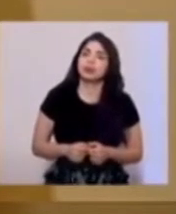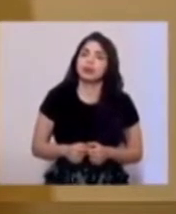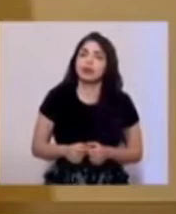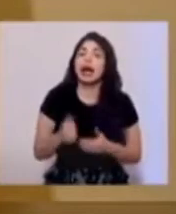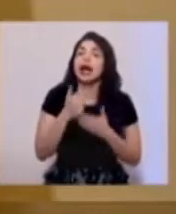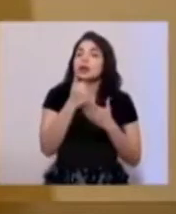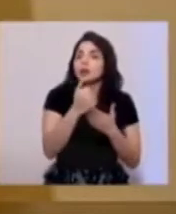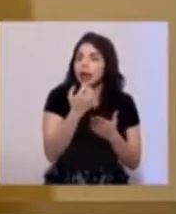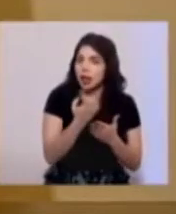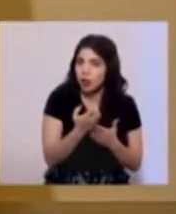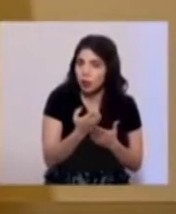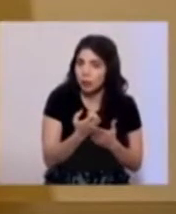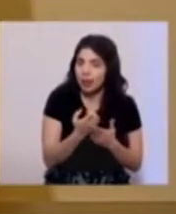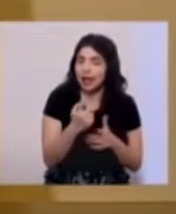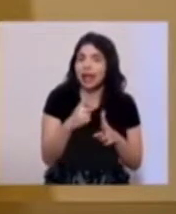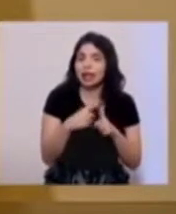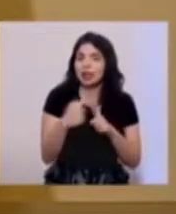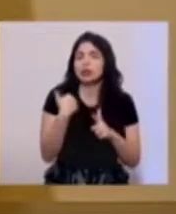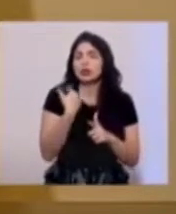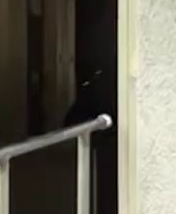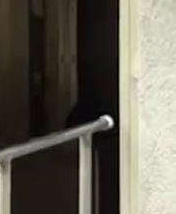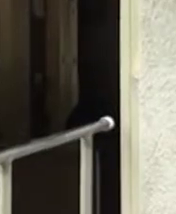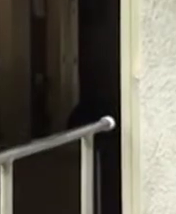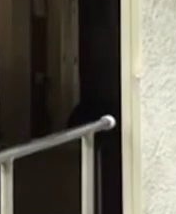una ayuda económica. Entonces, queremos hacer